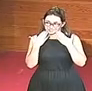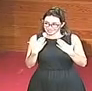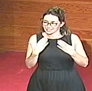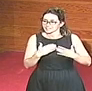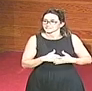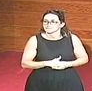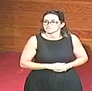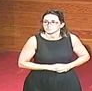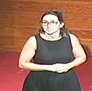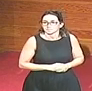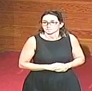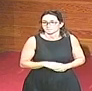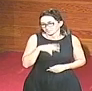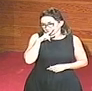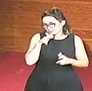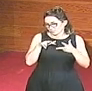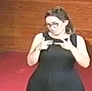bertatik bertara jardunaldietara.